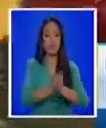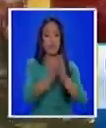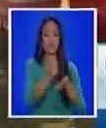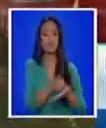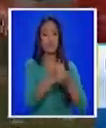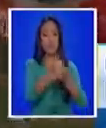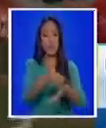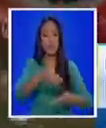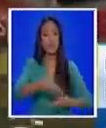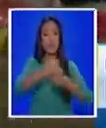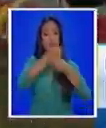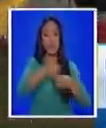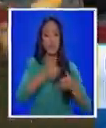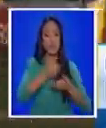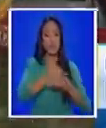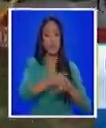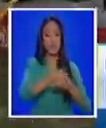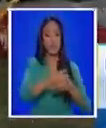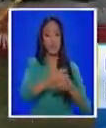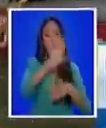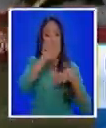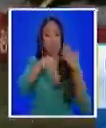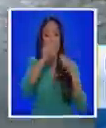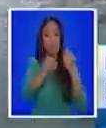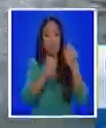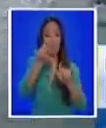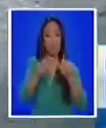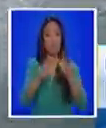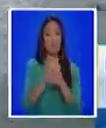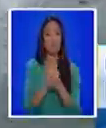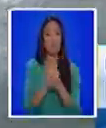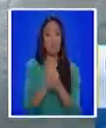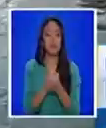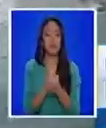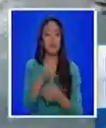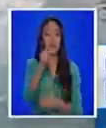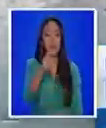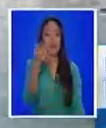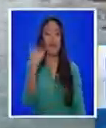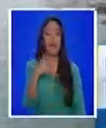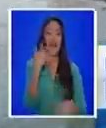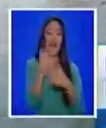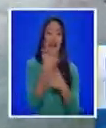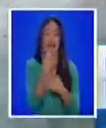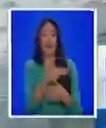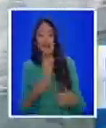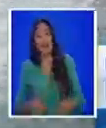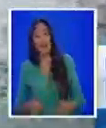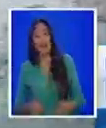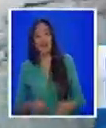la seguridad respectiva a todos los vecinos de la Argelia. Con cuánta alegría van pedaleando